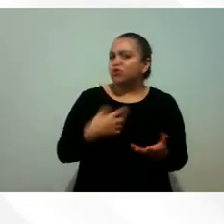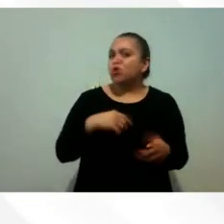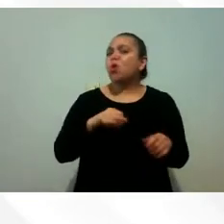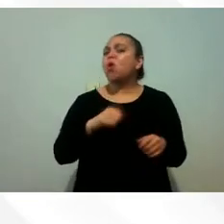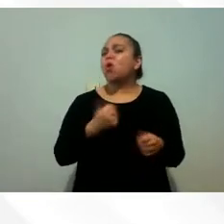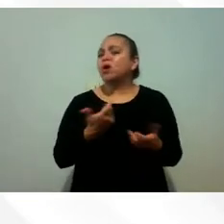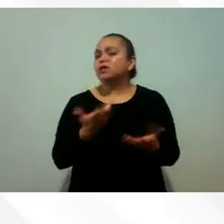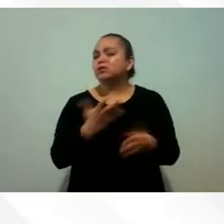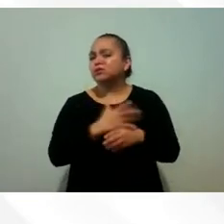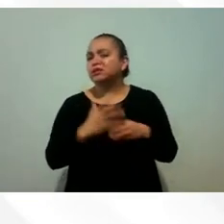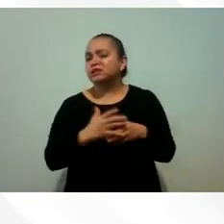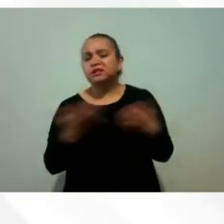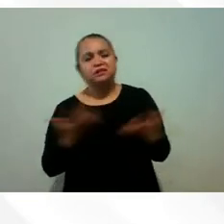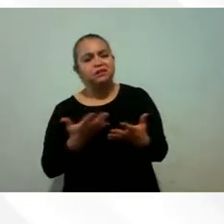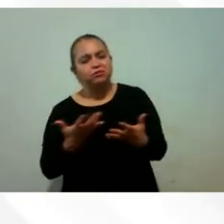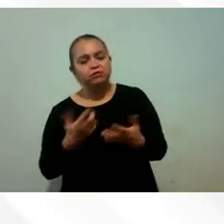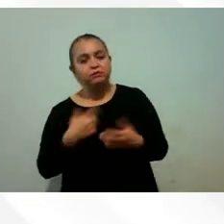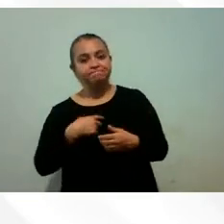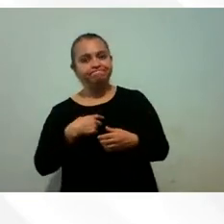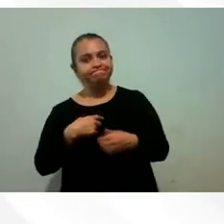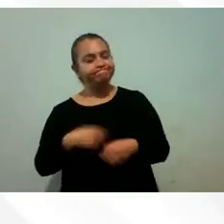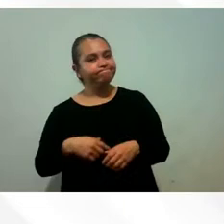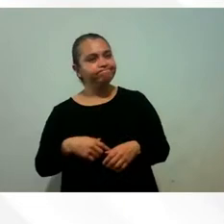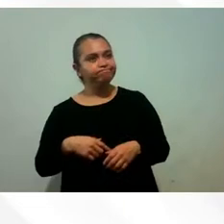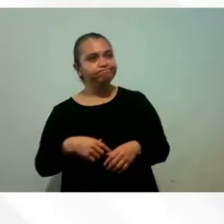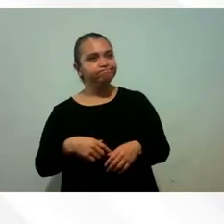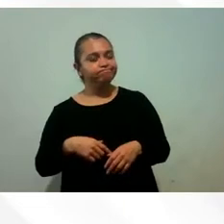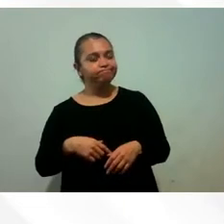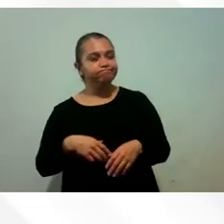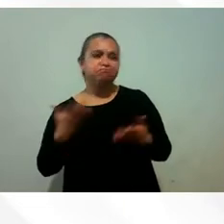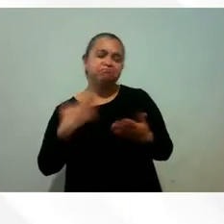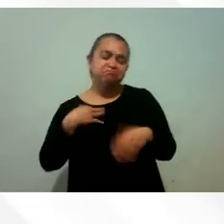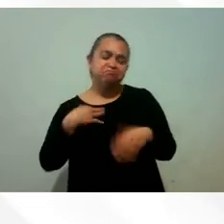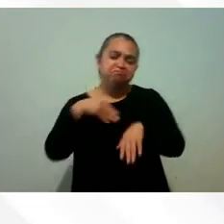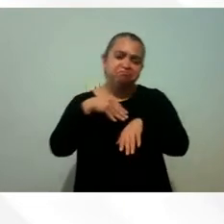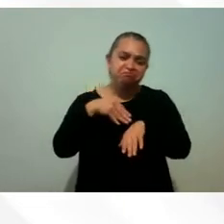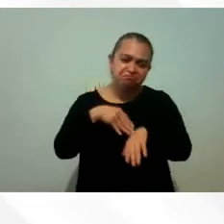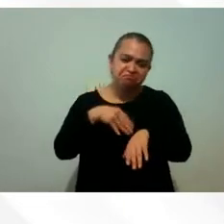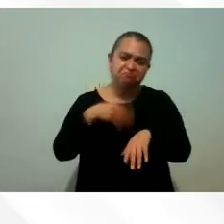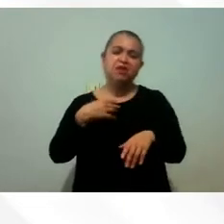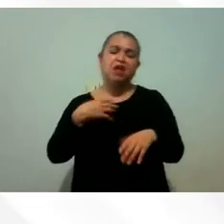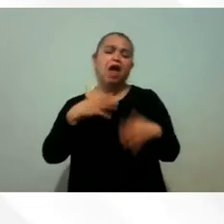Por aquí Lupita nos dice aceptar y amar incondicionalmente.